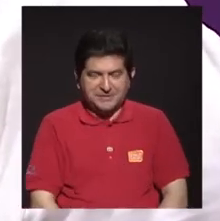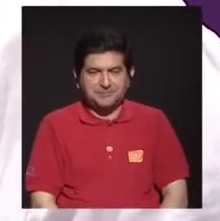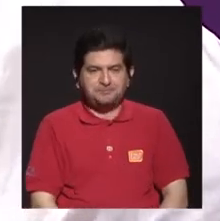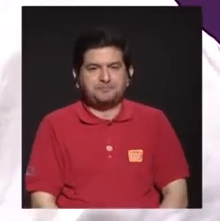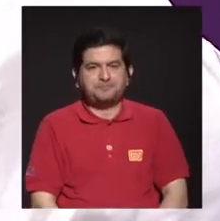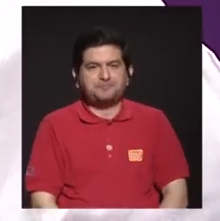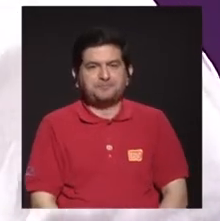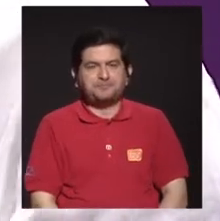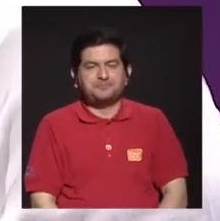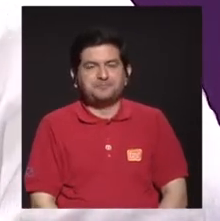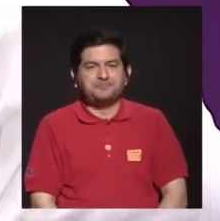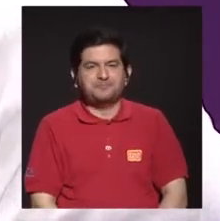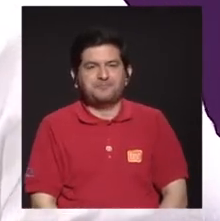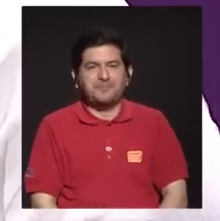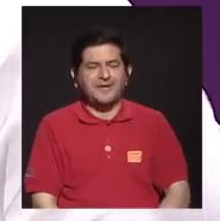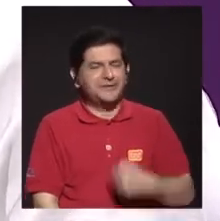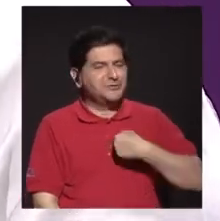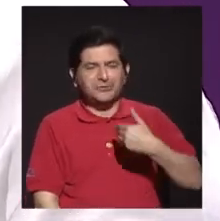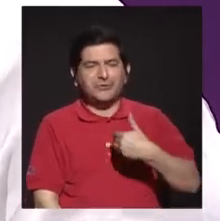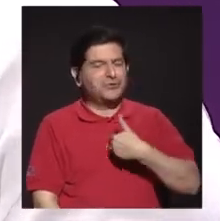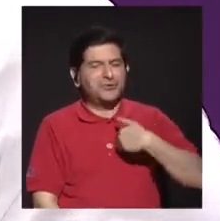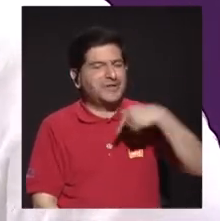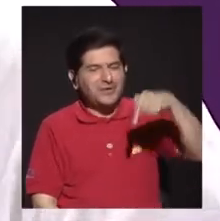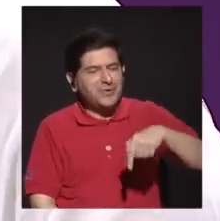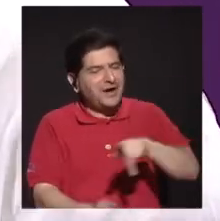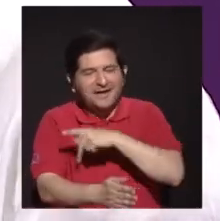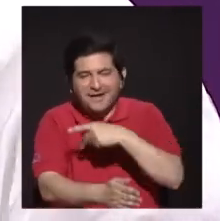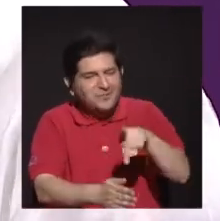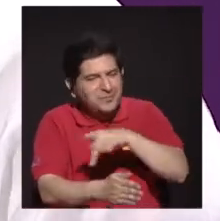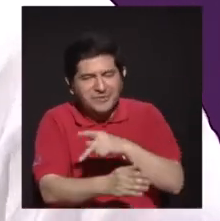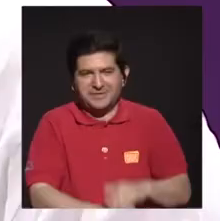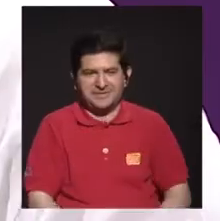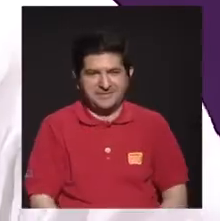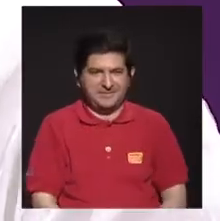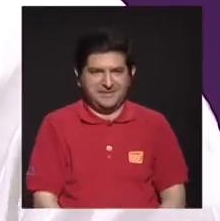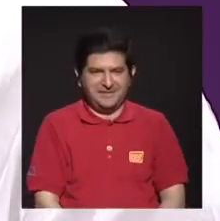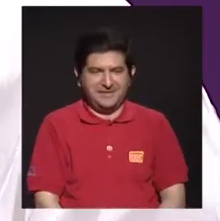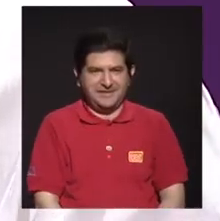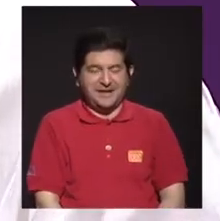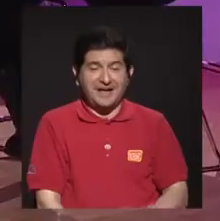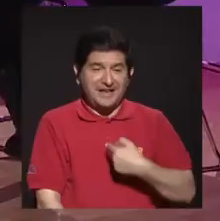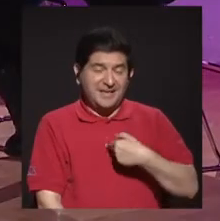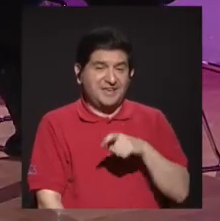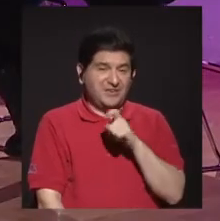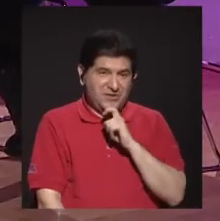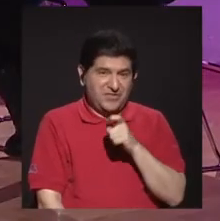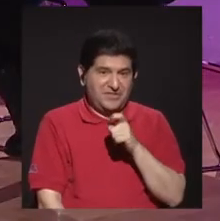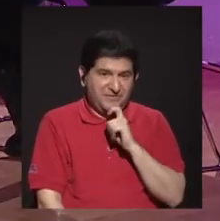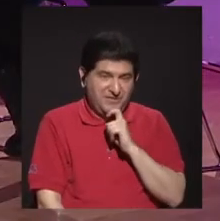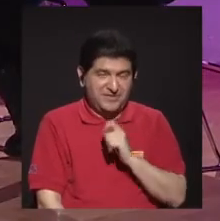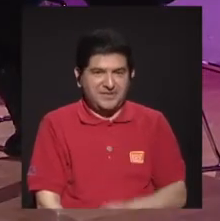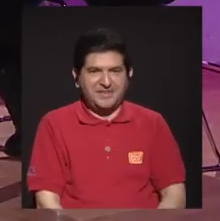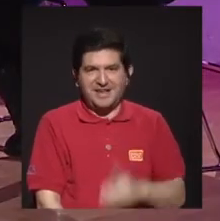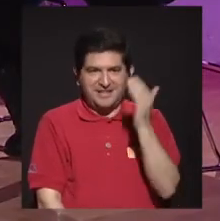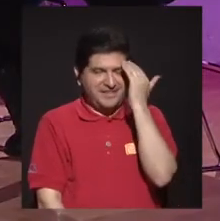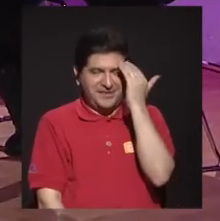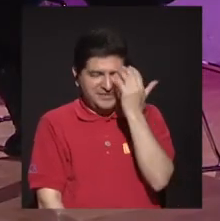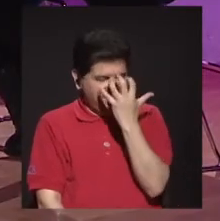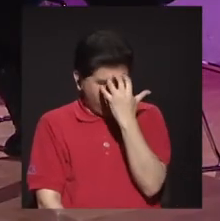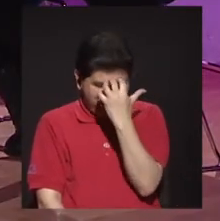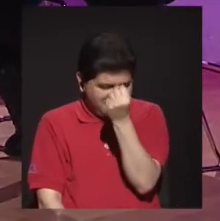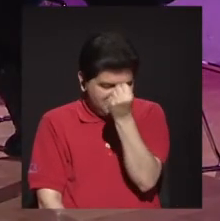Bueno, no traje poesía y tengo la dificultad de no saberlo de